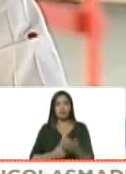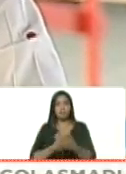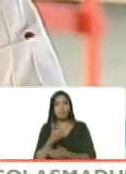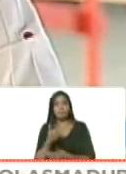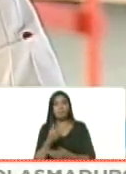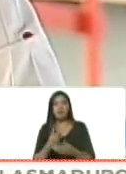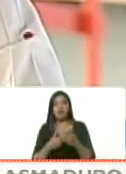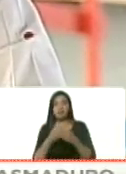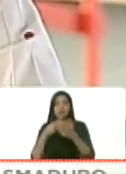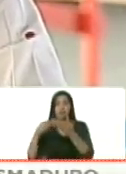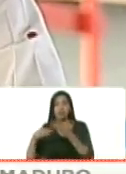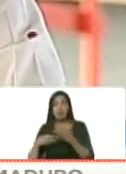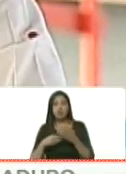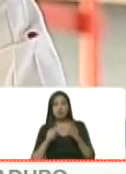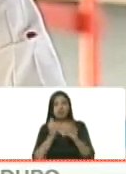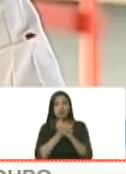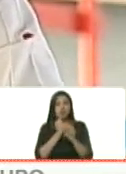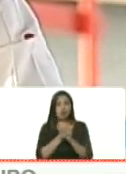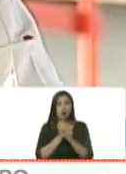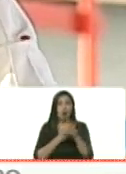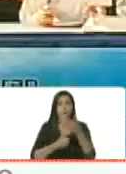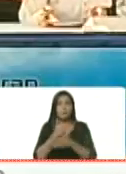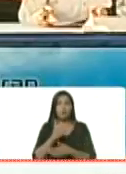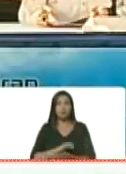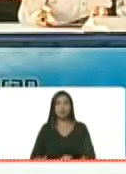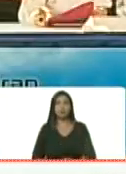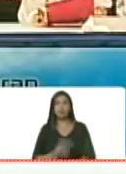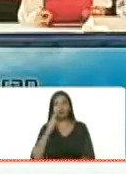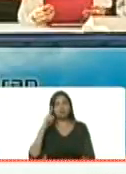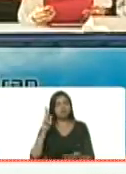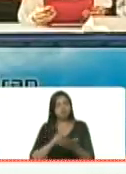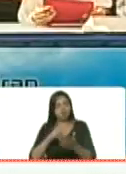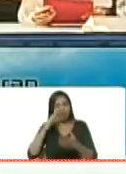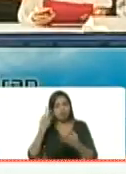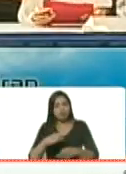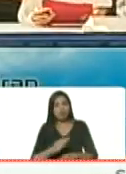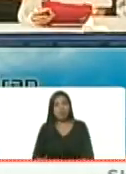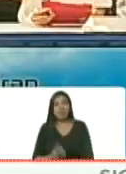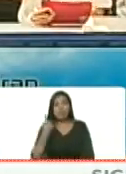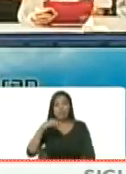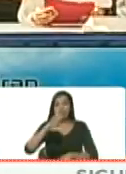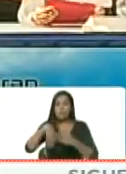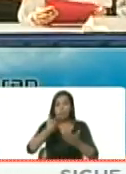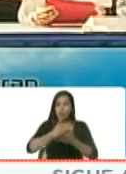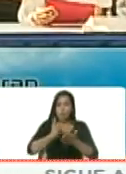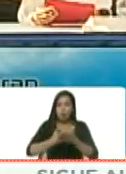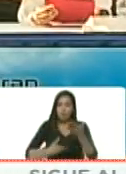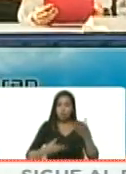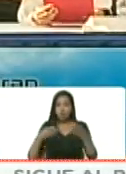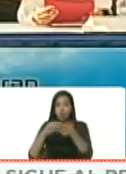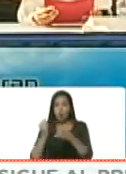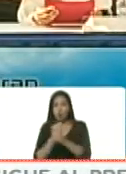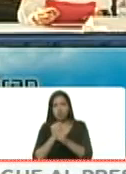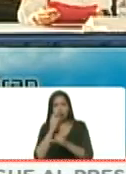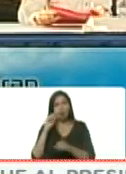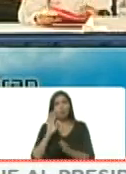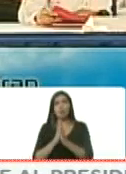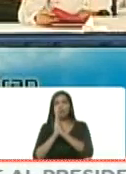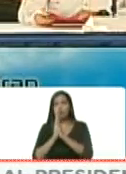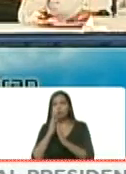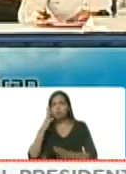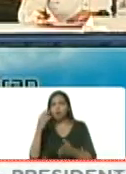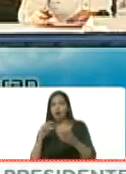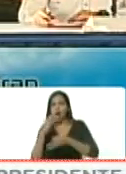todo este equipo de trabajo que usted ha desplegado a nivel nacional. Correcto. Tienes unas propuestas que surgieron en las mesas de trabajo. Sí. Por favor,